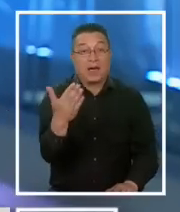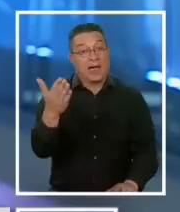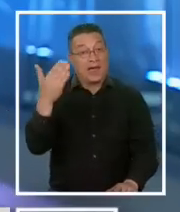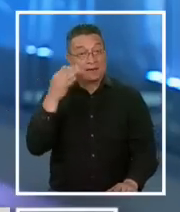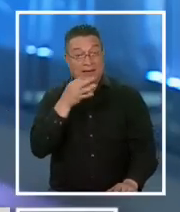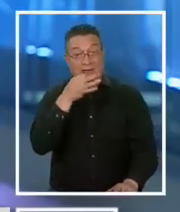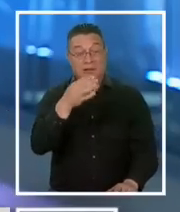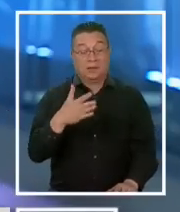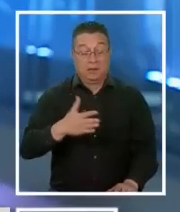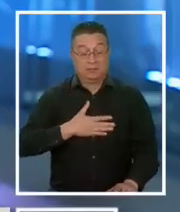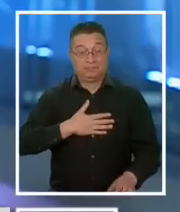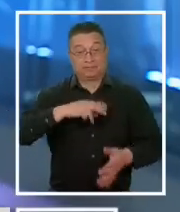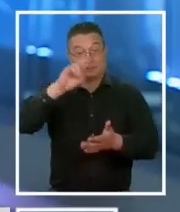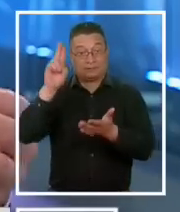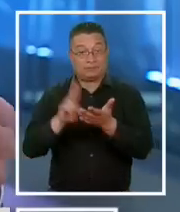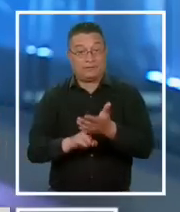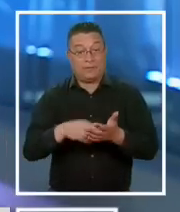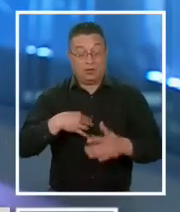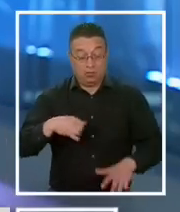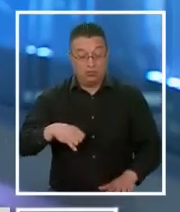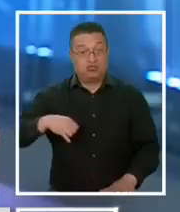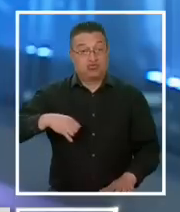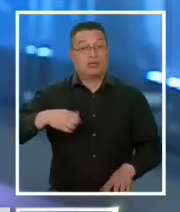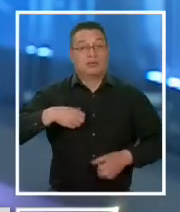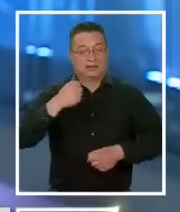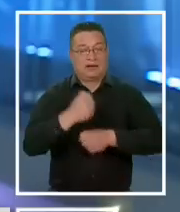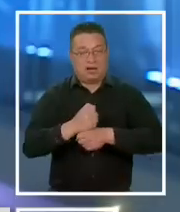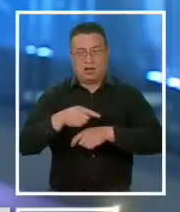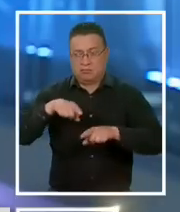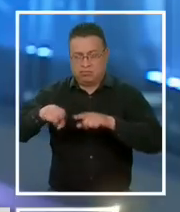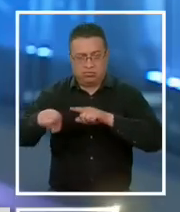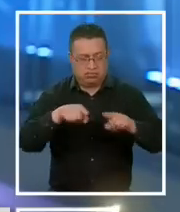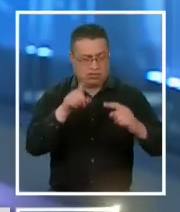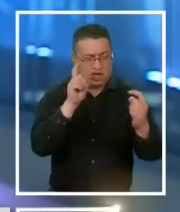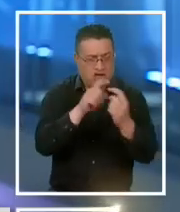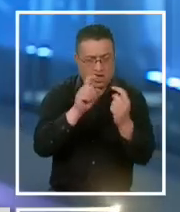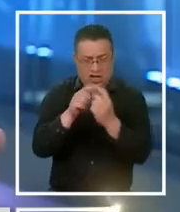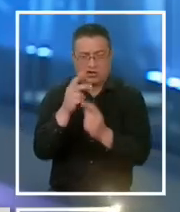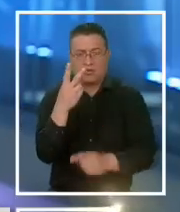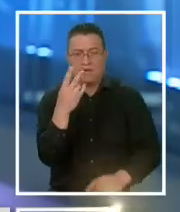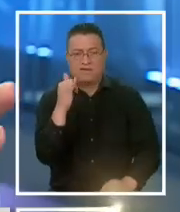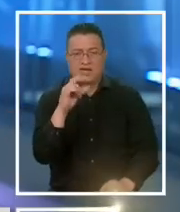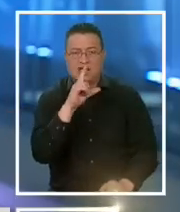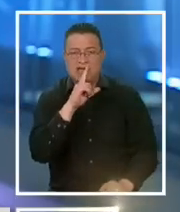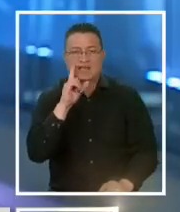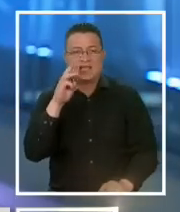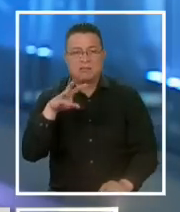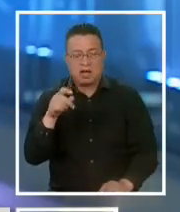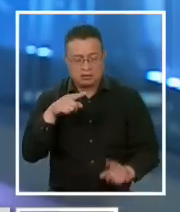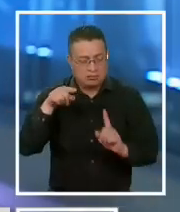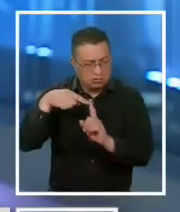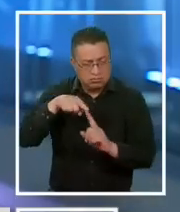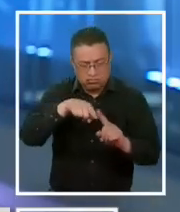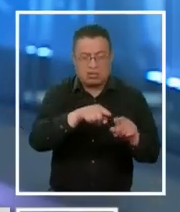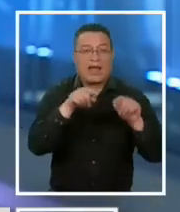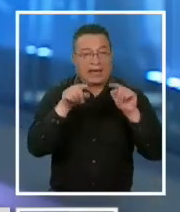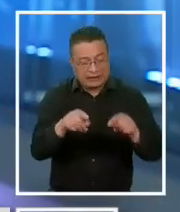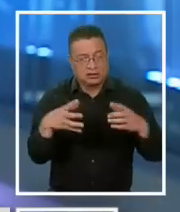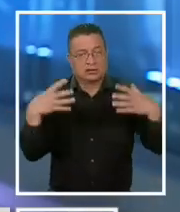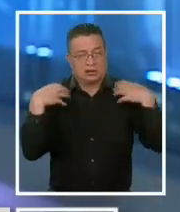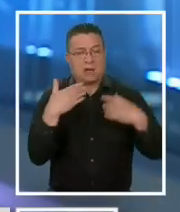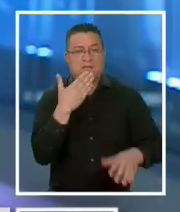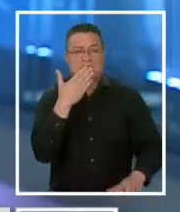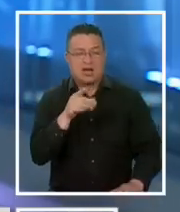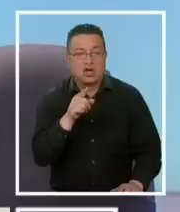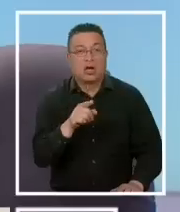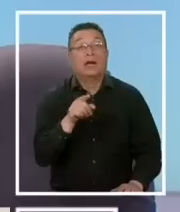es que para mí el verdadero privilegio es la gente que trabaja en terreno que tiene contacto con las víctimas que van los sucesos y persigue el delito ya usted en esa